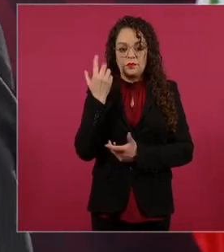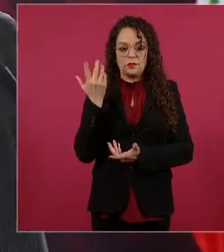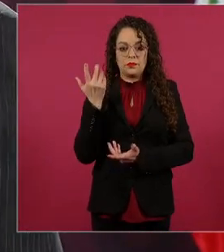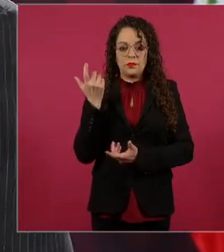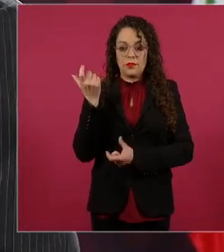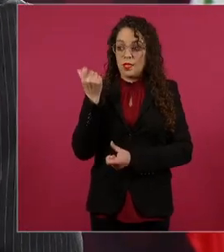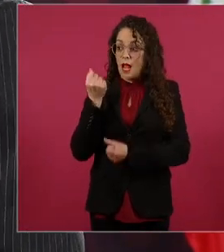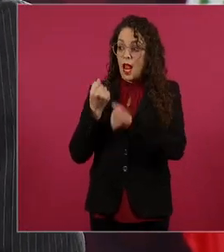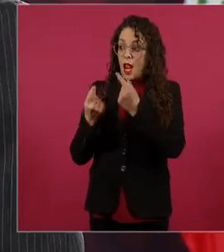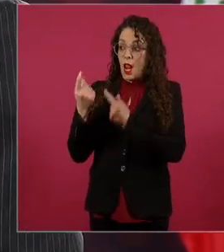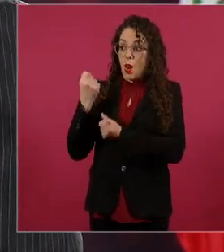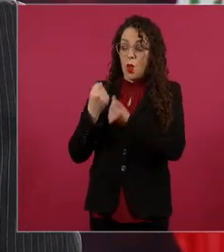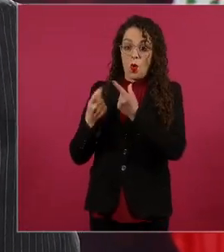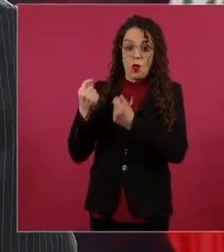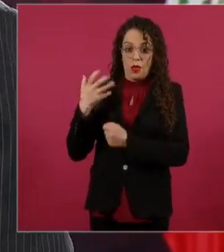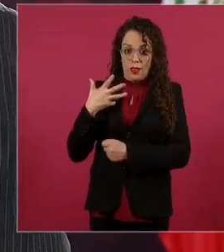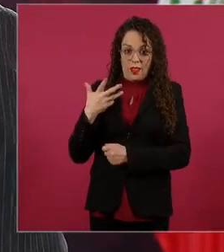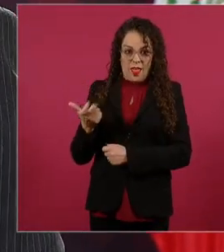de vacaciones